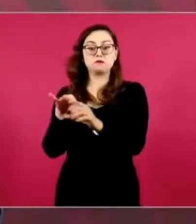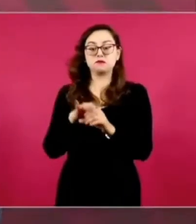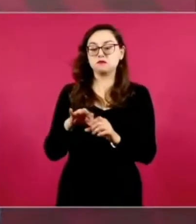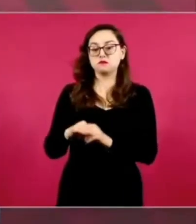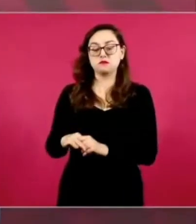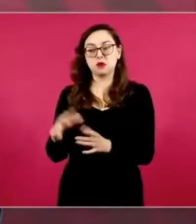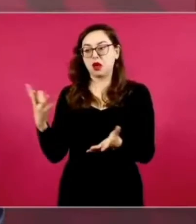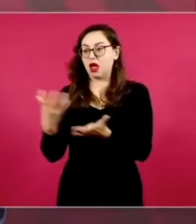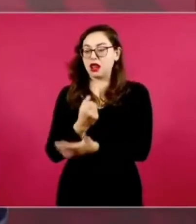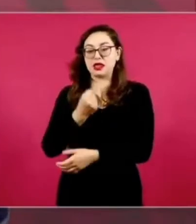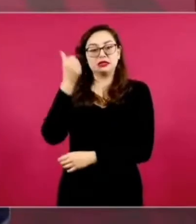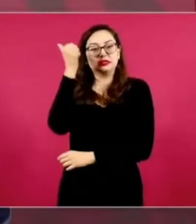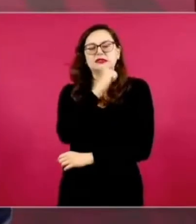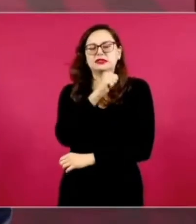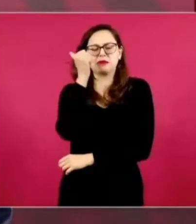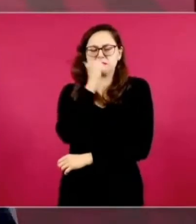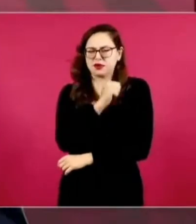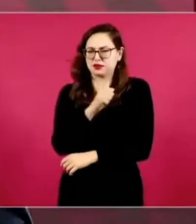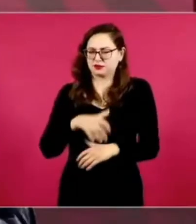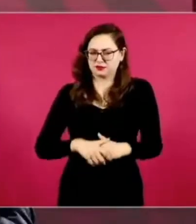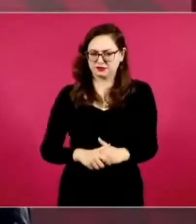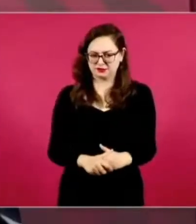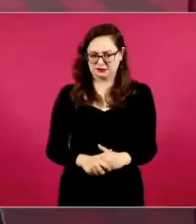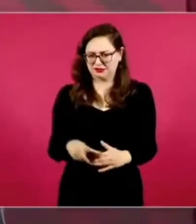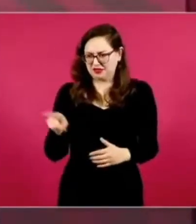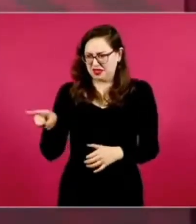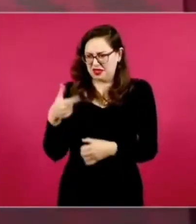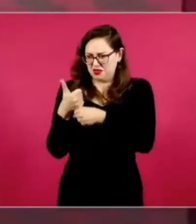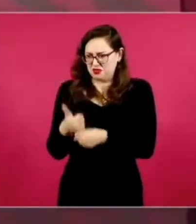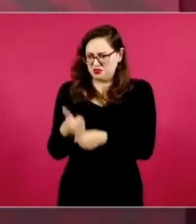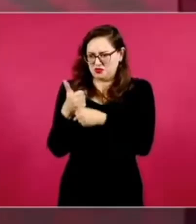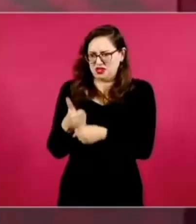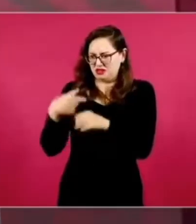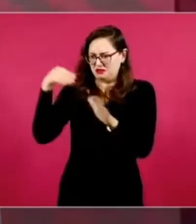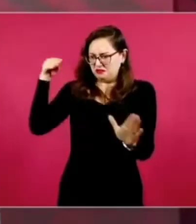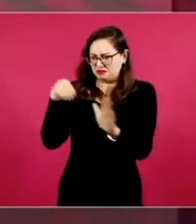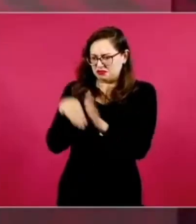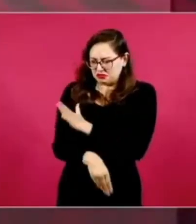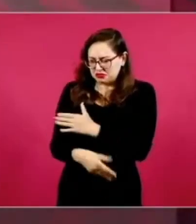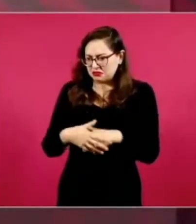Resulta que al final